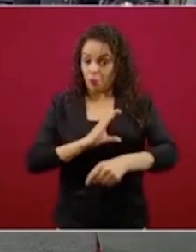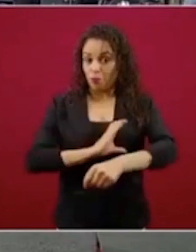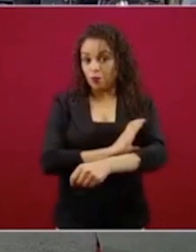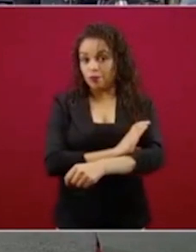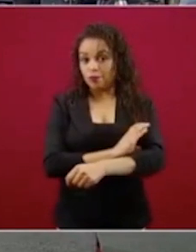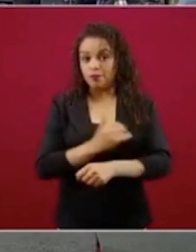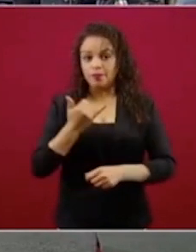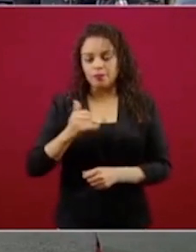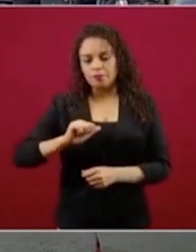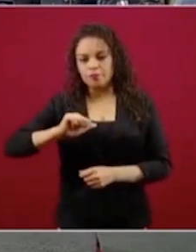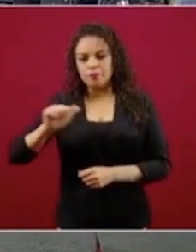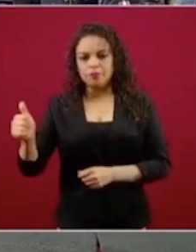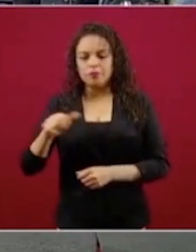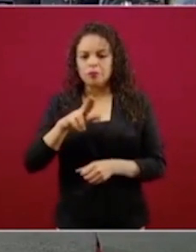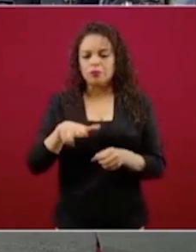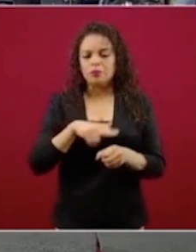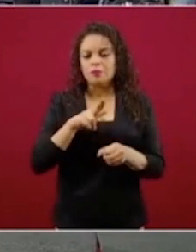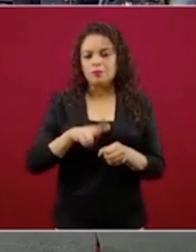en